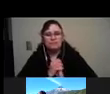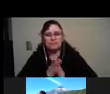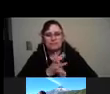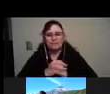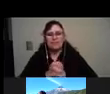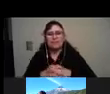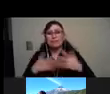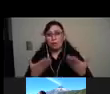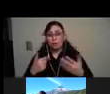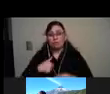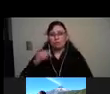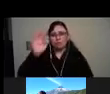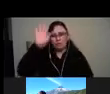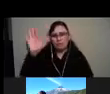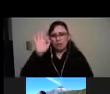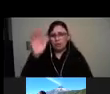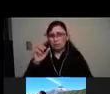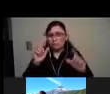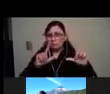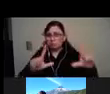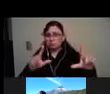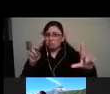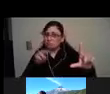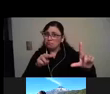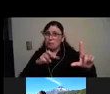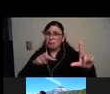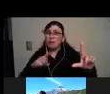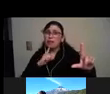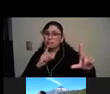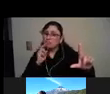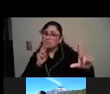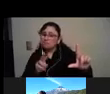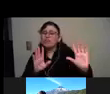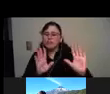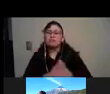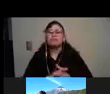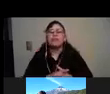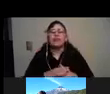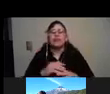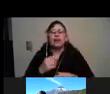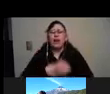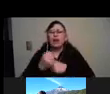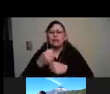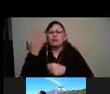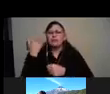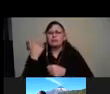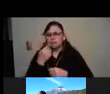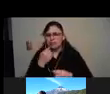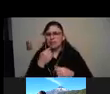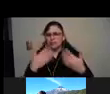Bien, me imagino que ya pueden ver la presentación propiamente tal, es algo que presenté el año pasado también, le hice